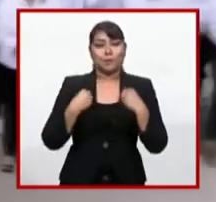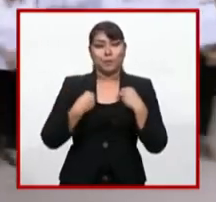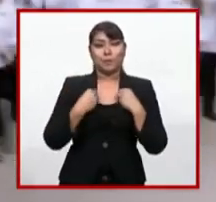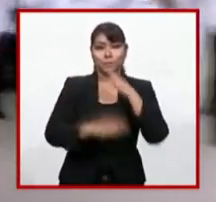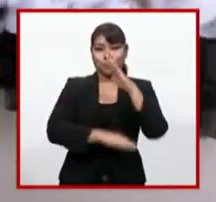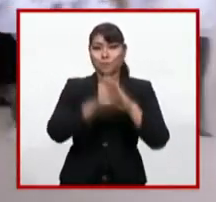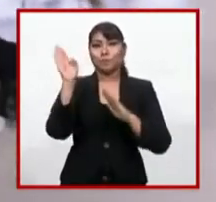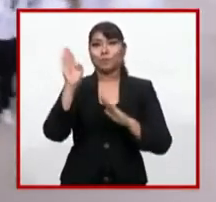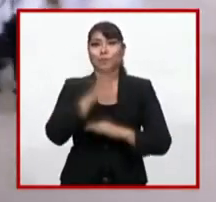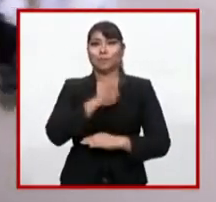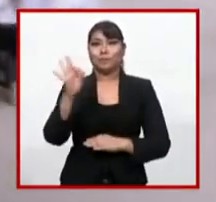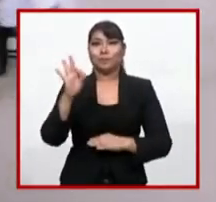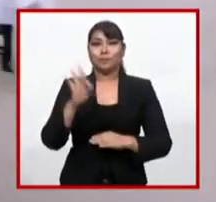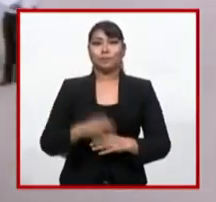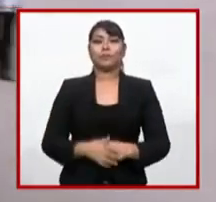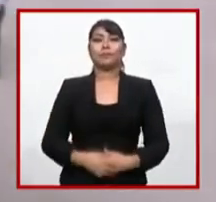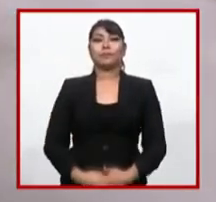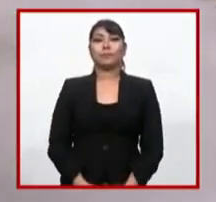podemos!